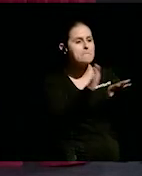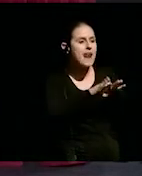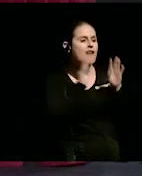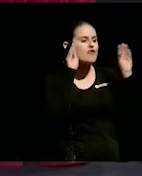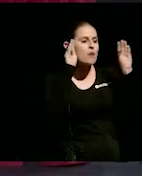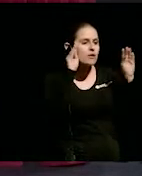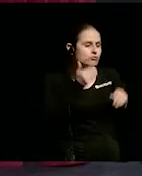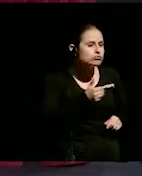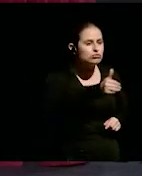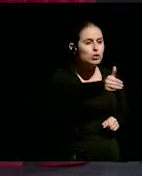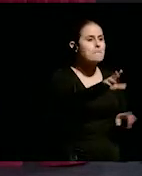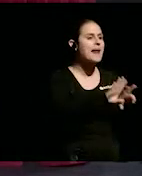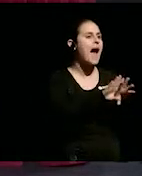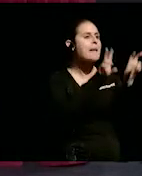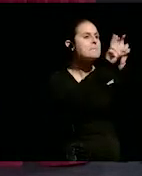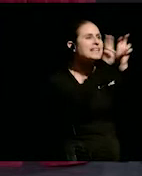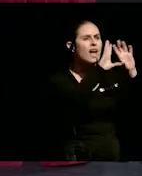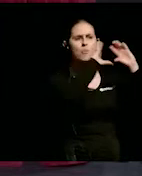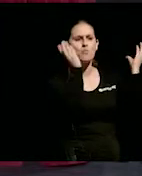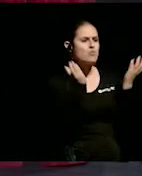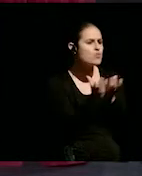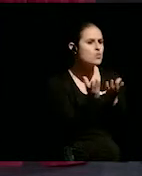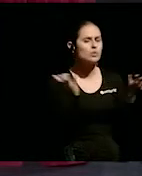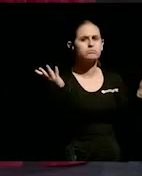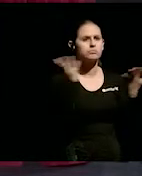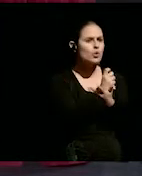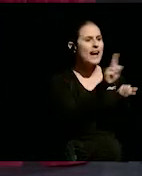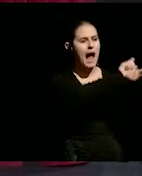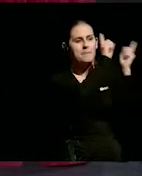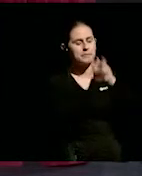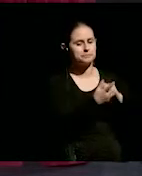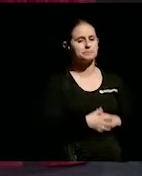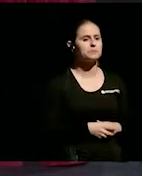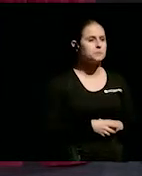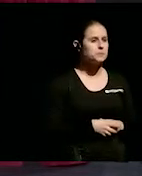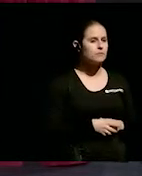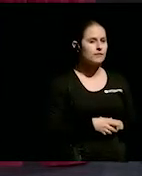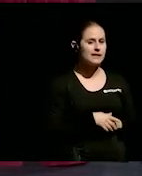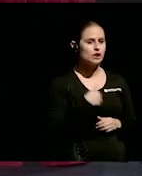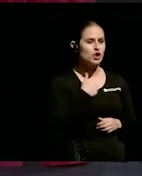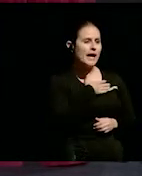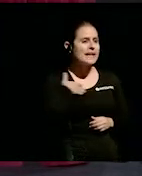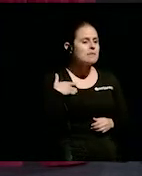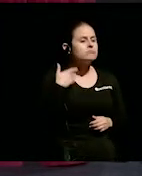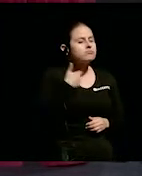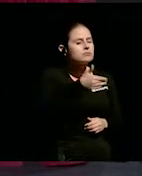de la empresa, desde la empresa, desde el mundo del espectro. Nuestro objetivo es crear